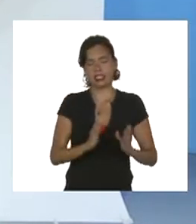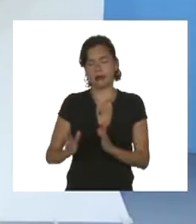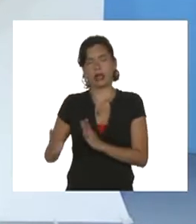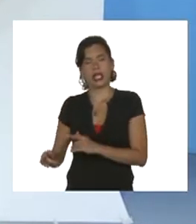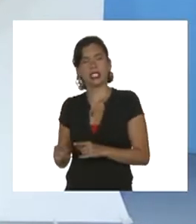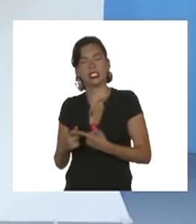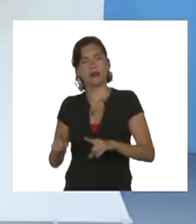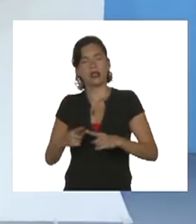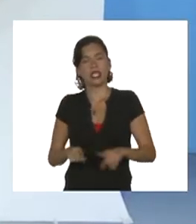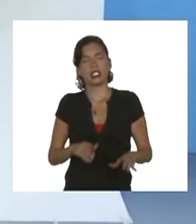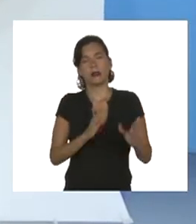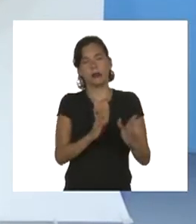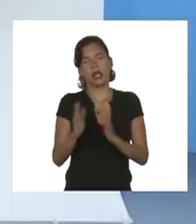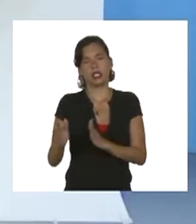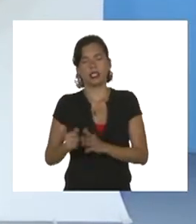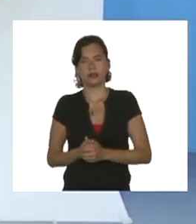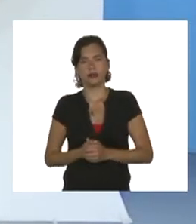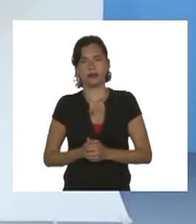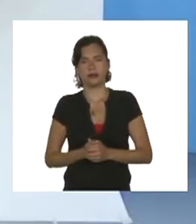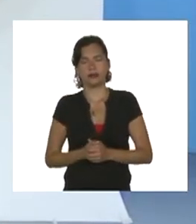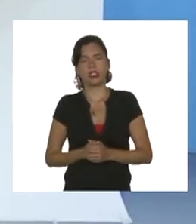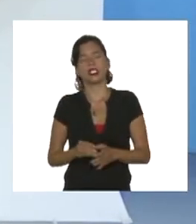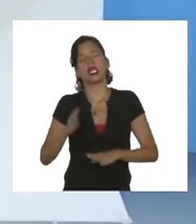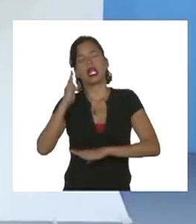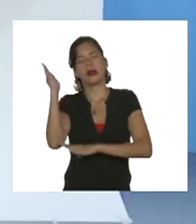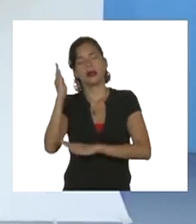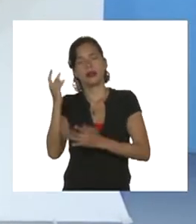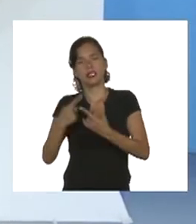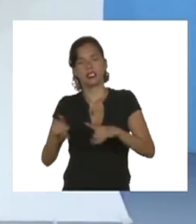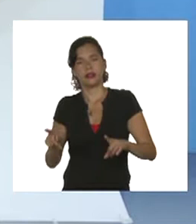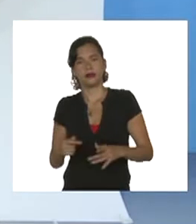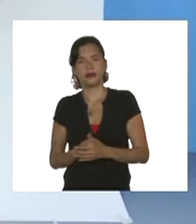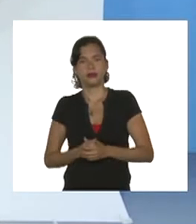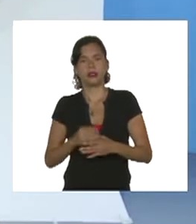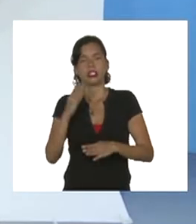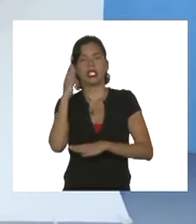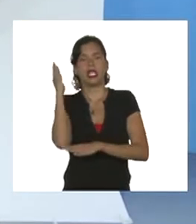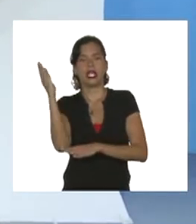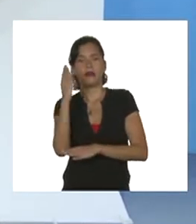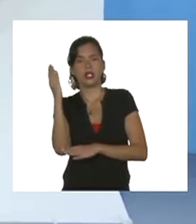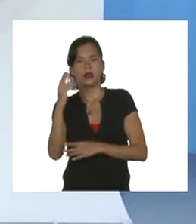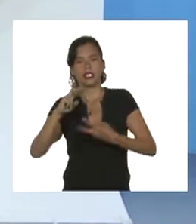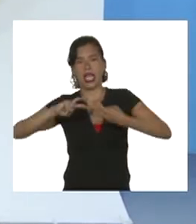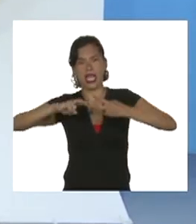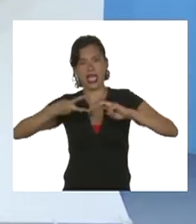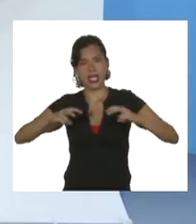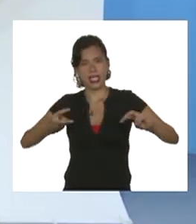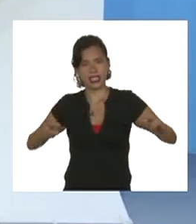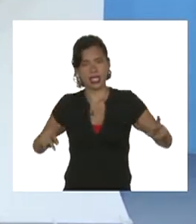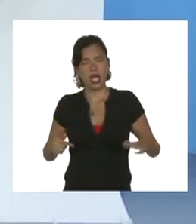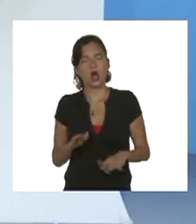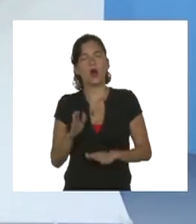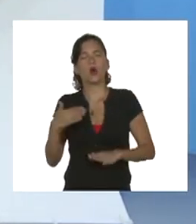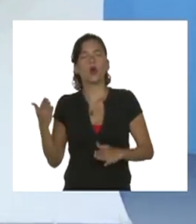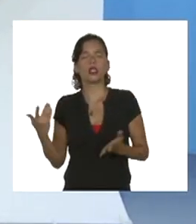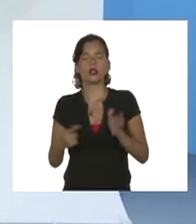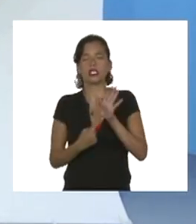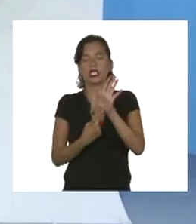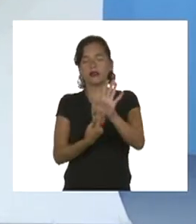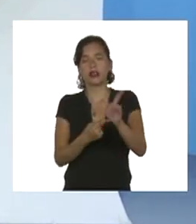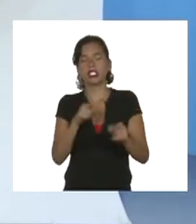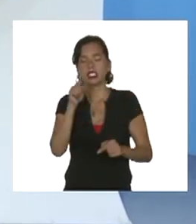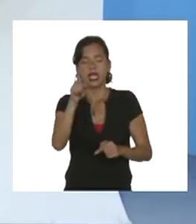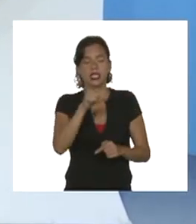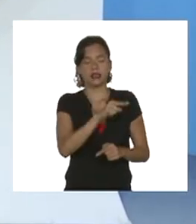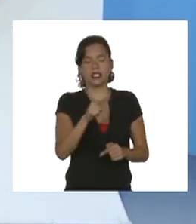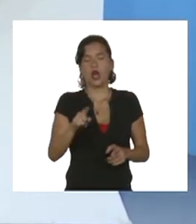partes, la biodiversidad se divide en varias partes, lo que es la biodiversidad genética, cuando hace referencia a esas